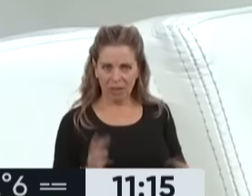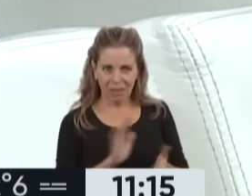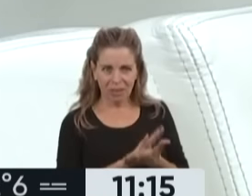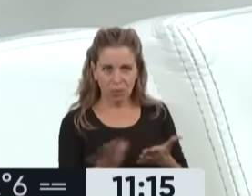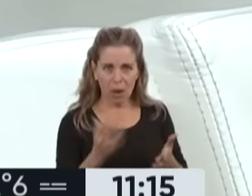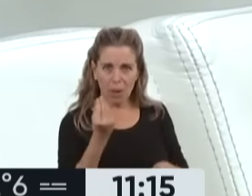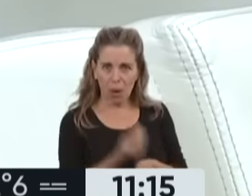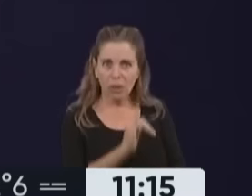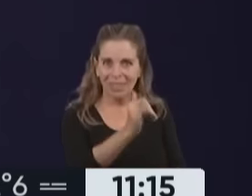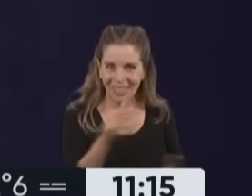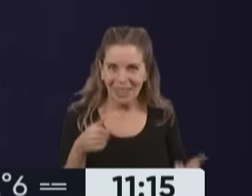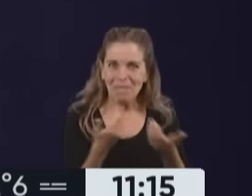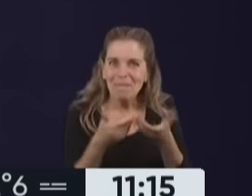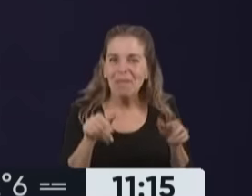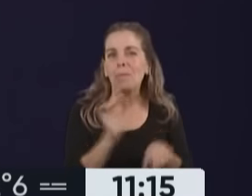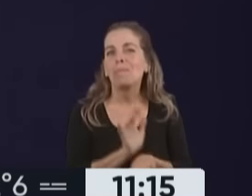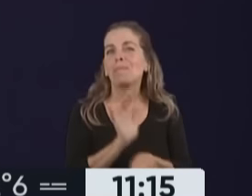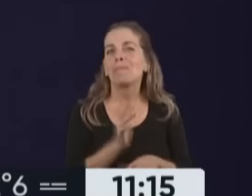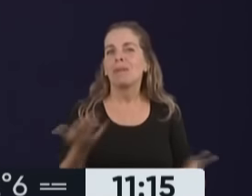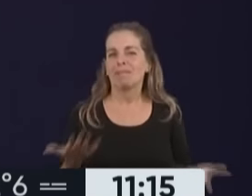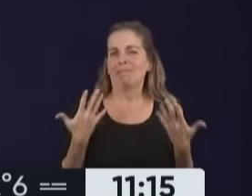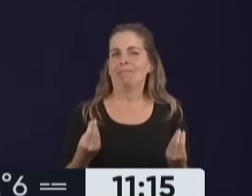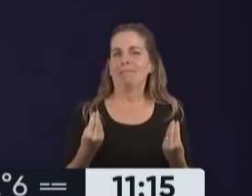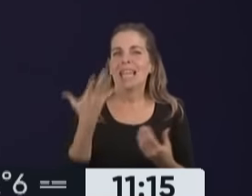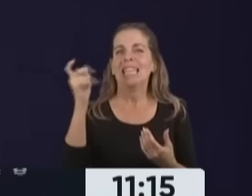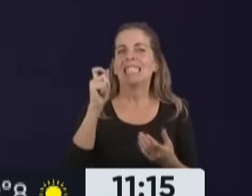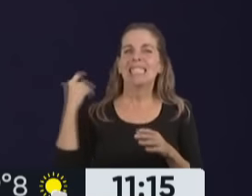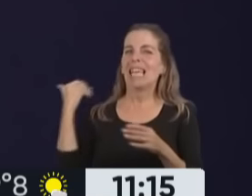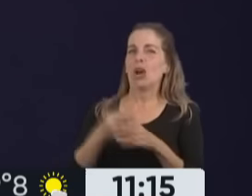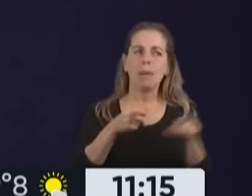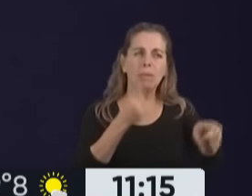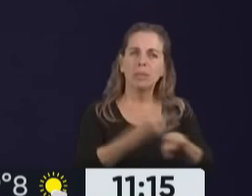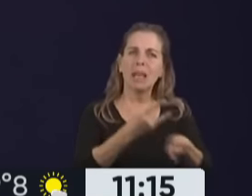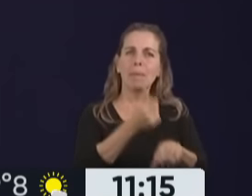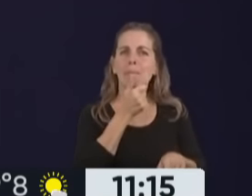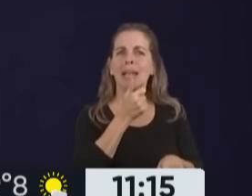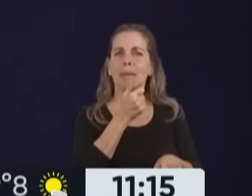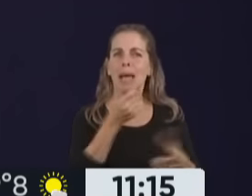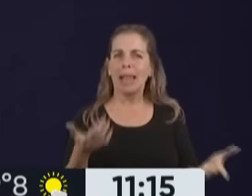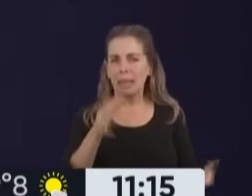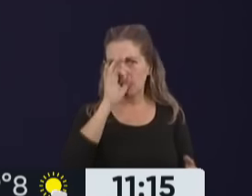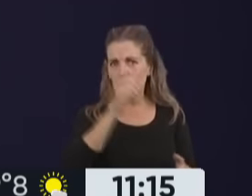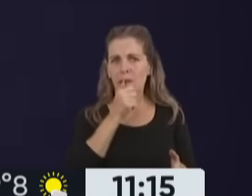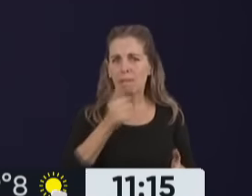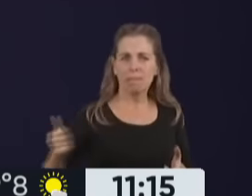inaugurando? Inauguro. Inaugurás, mira, después de 5 meses estás siempre con el mate en un costado, que nunca convidas, por cierto.